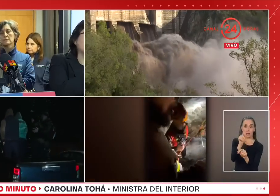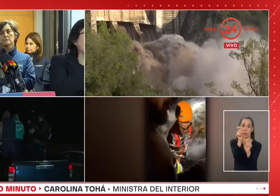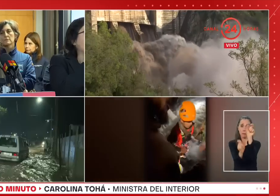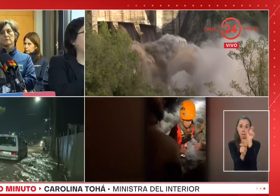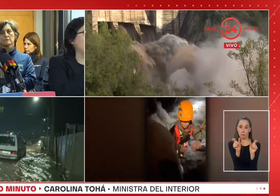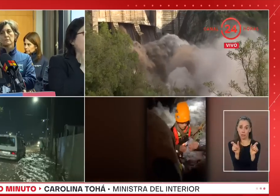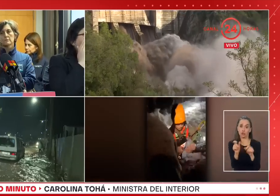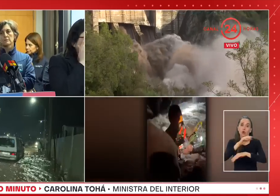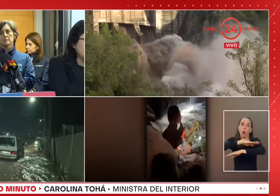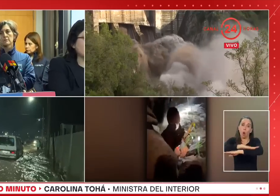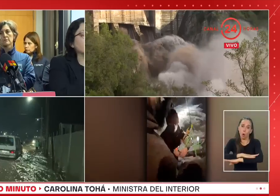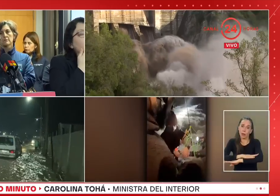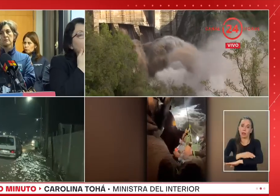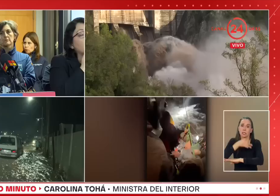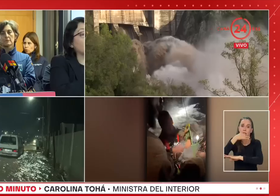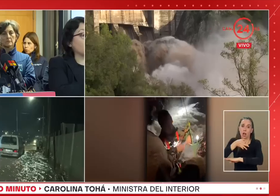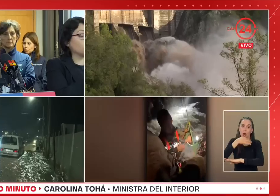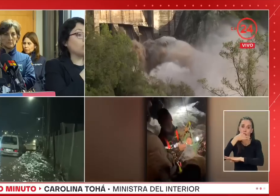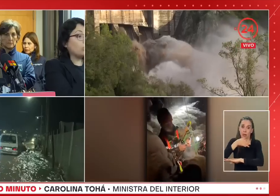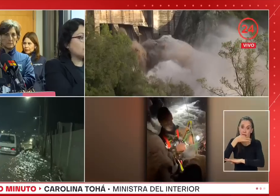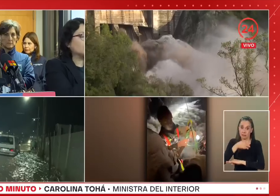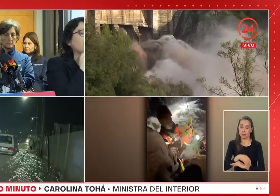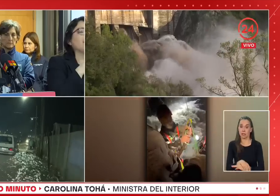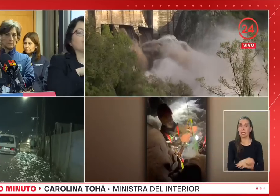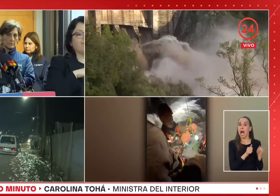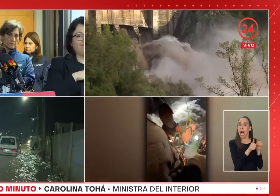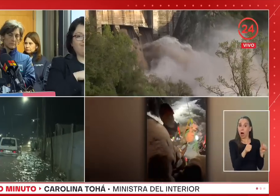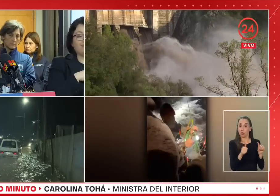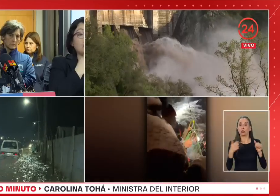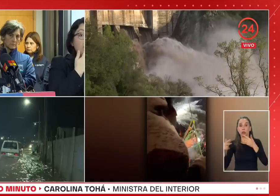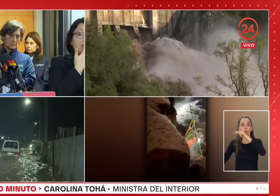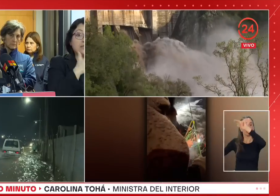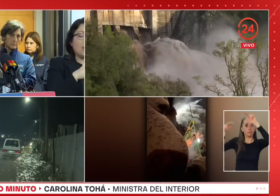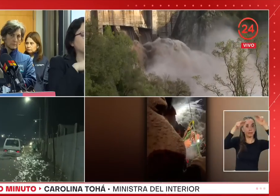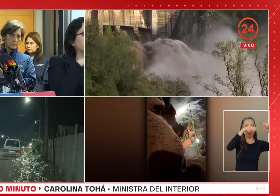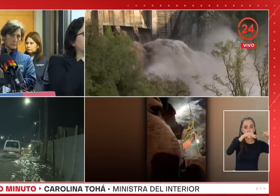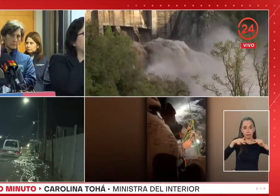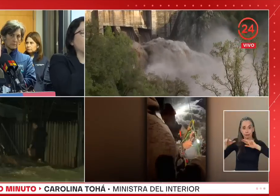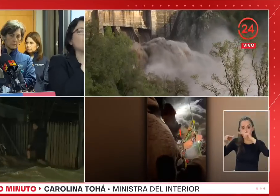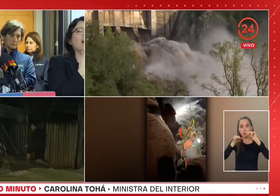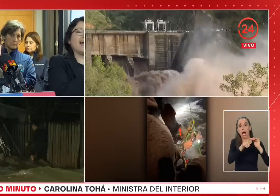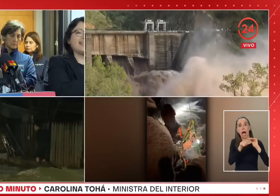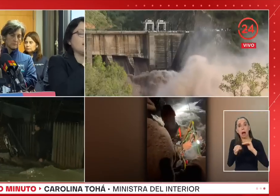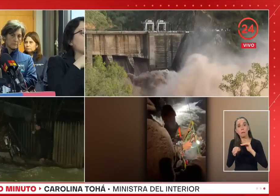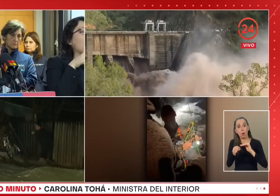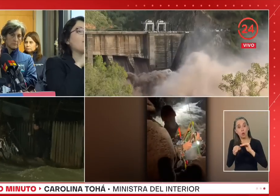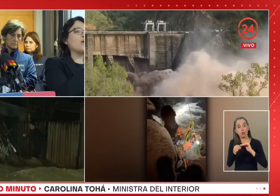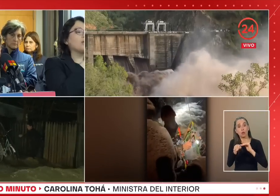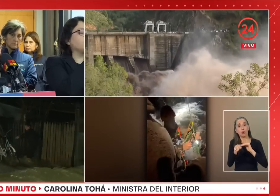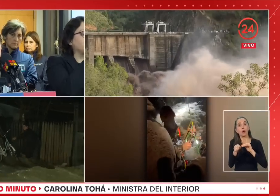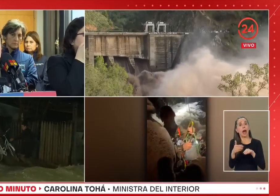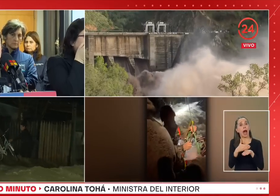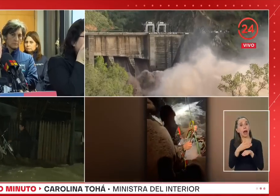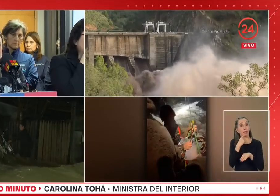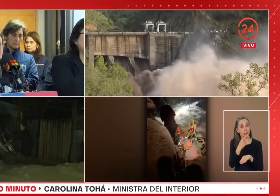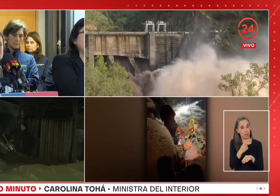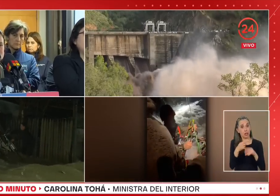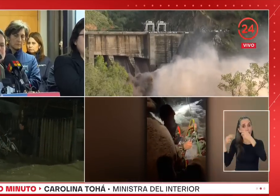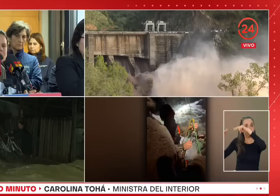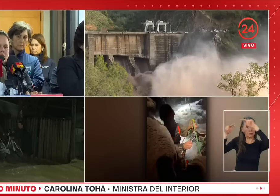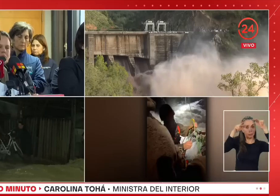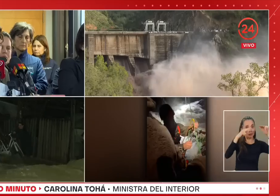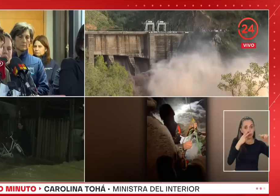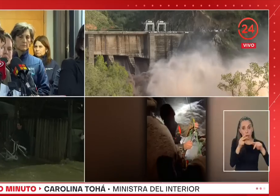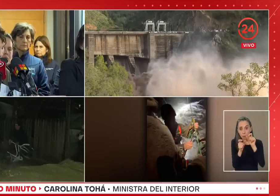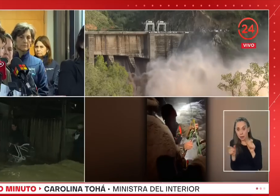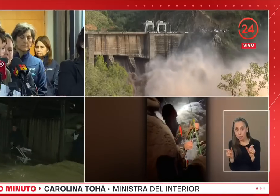de la población hacer caso a las orientaciones que se están dando hubo sobrevuelo de apoyo tal como se había anunciado de helicópteros que prestaron un servicio